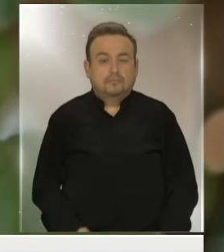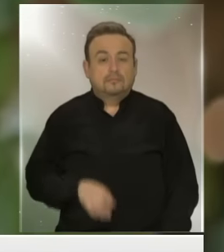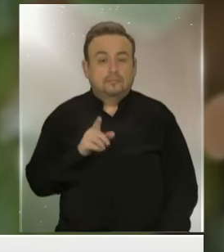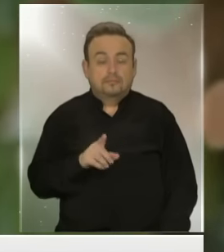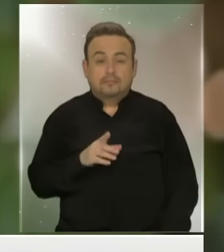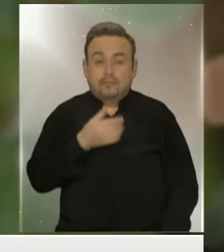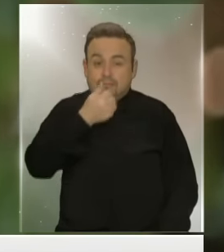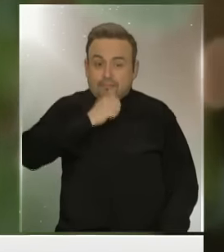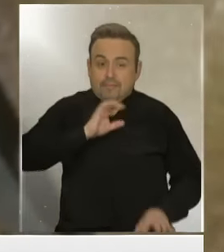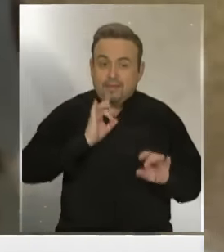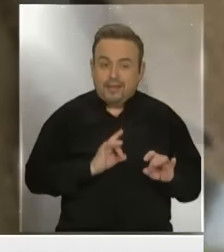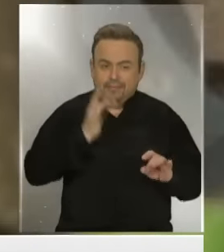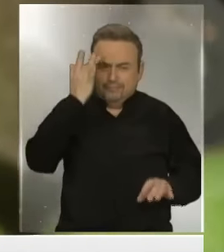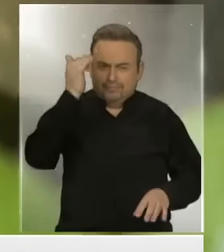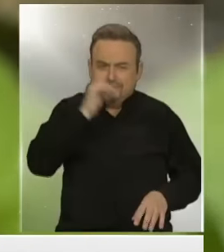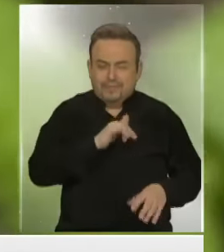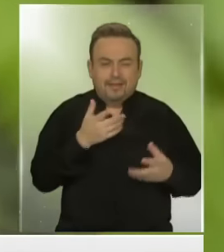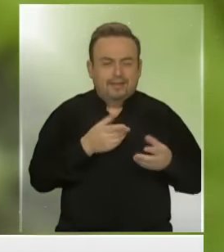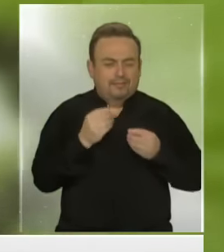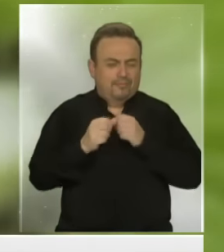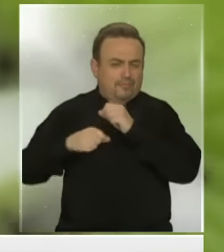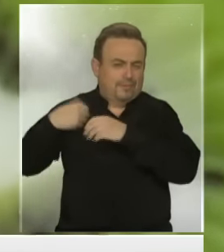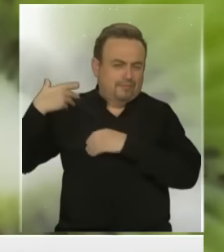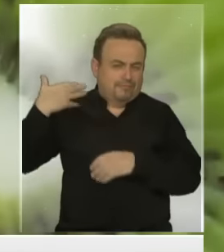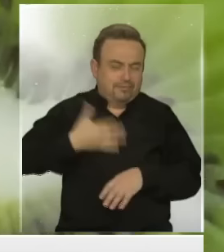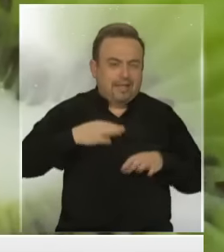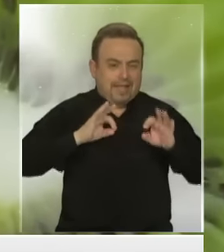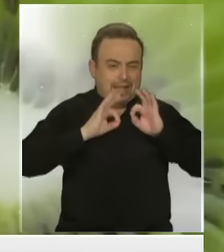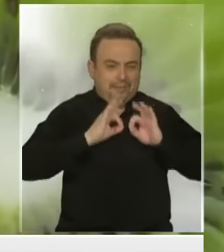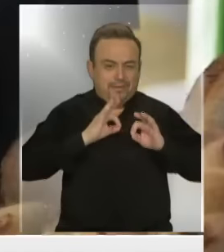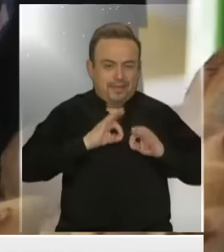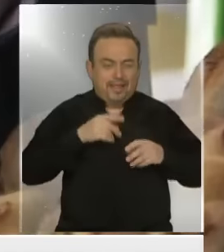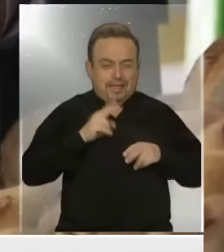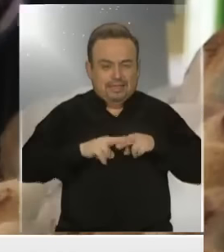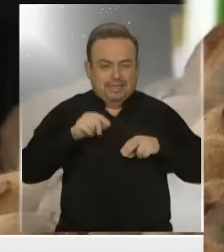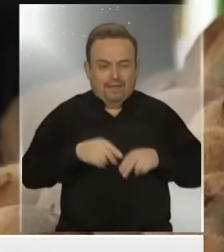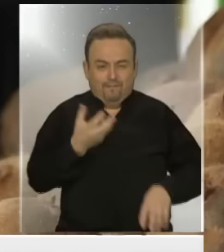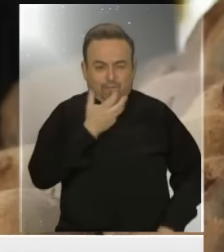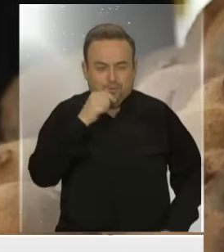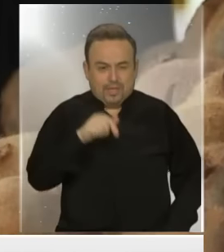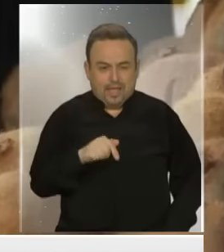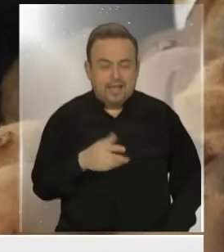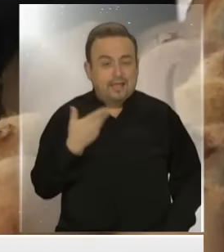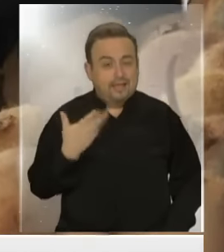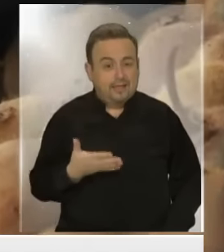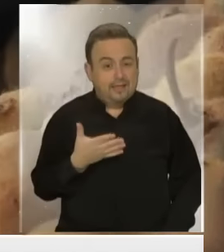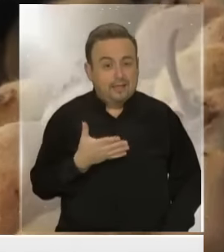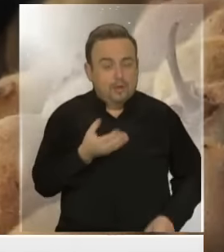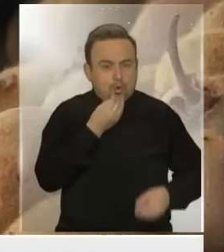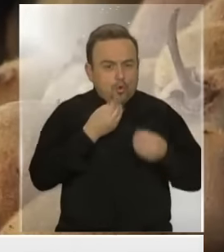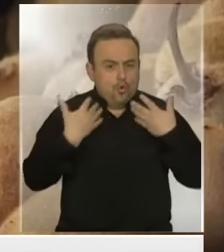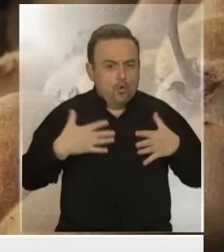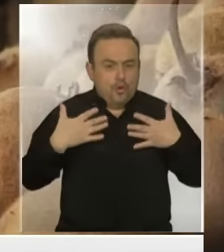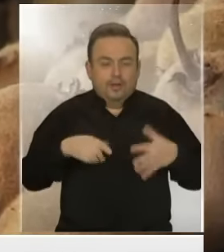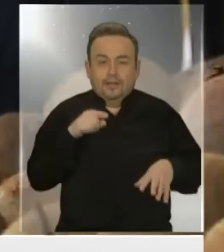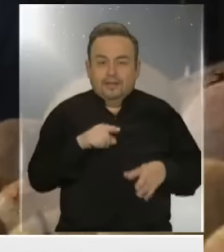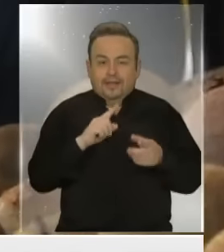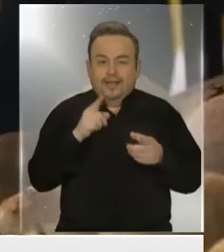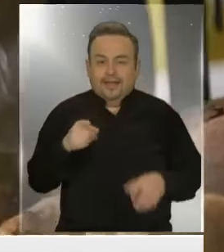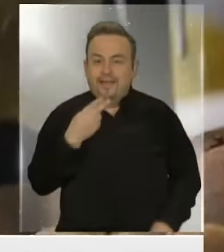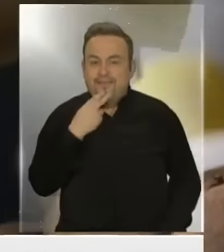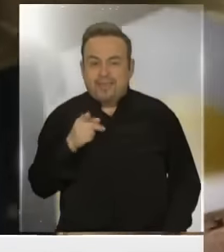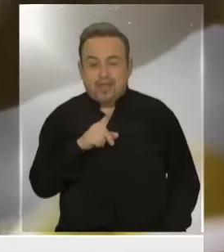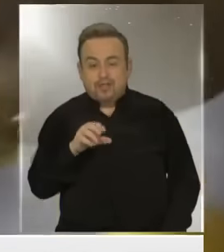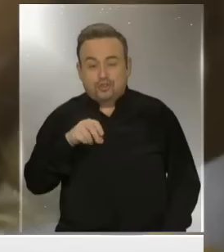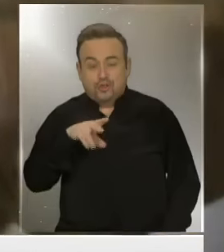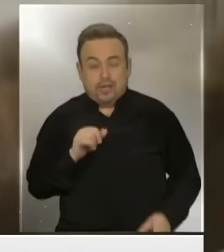Trucos caseros de los expertos que por décadas se han especializado en producir esta fruta. Un superalimento que cambió la vida de